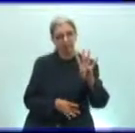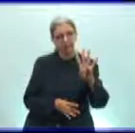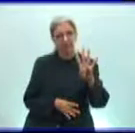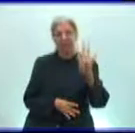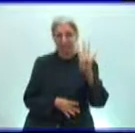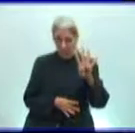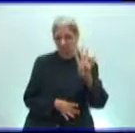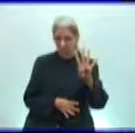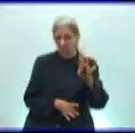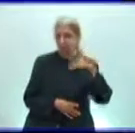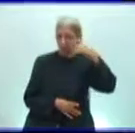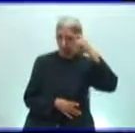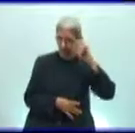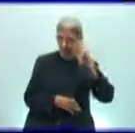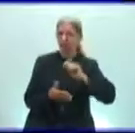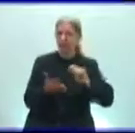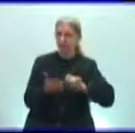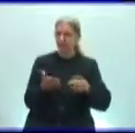solución para continuar.